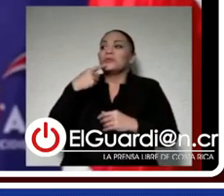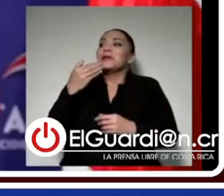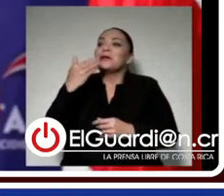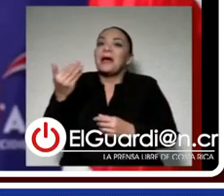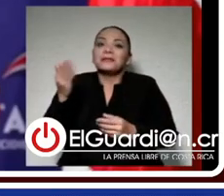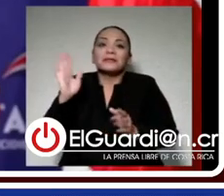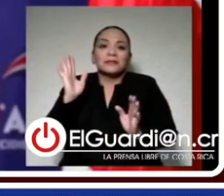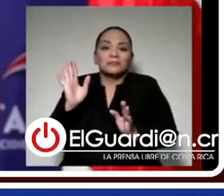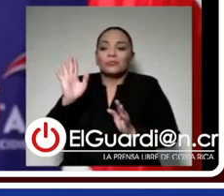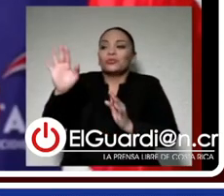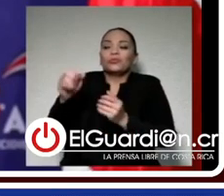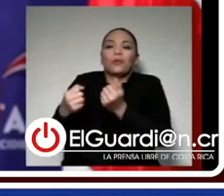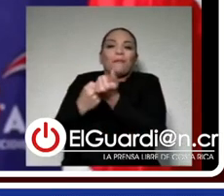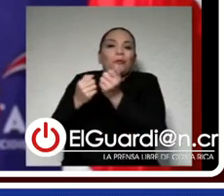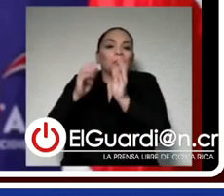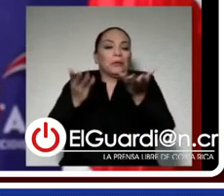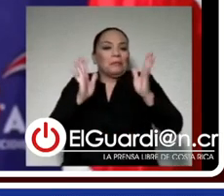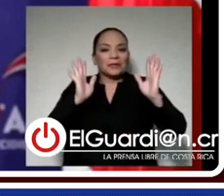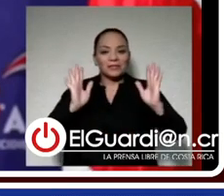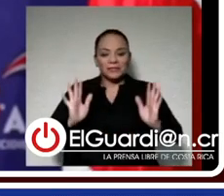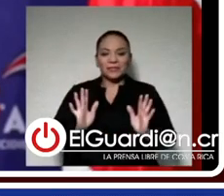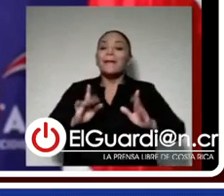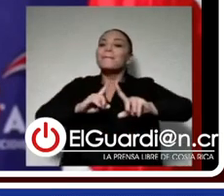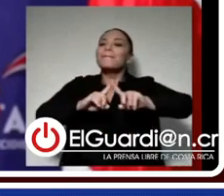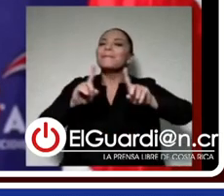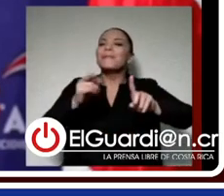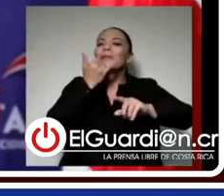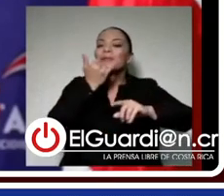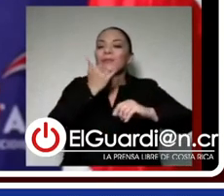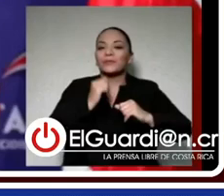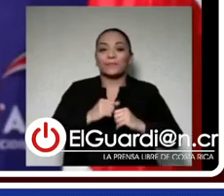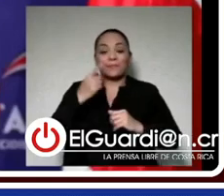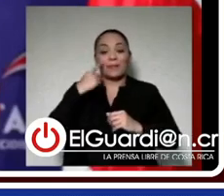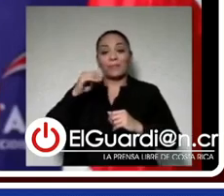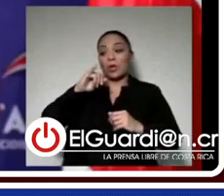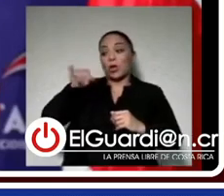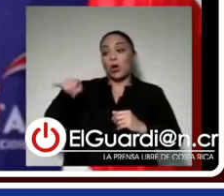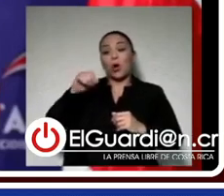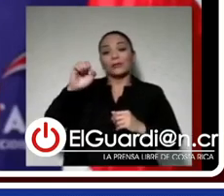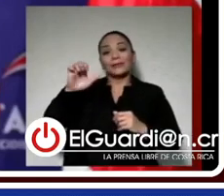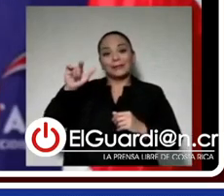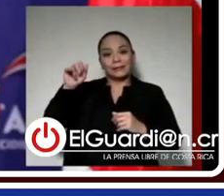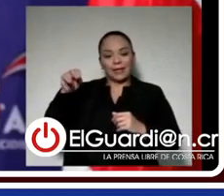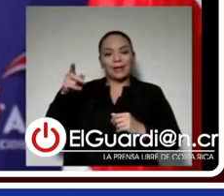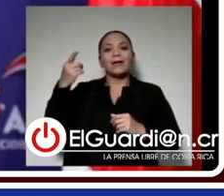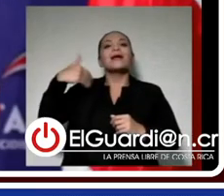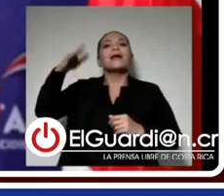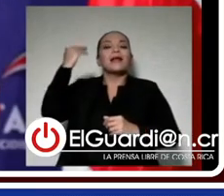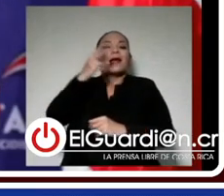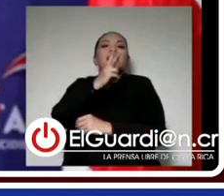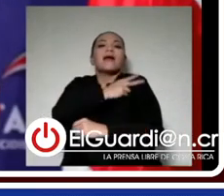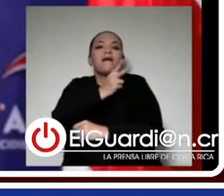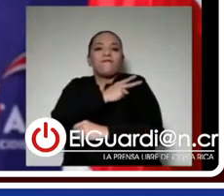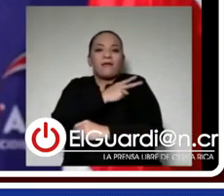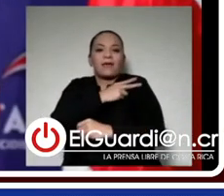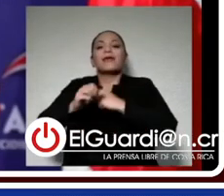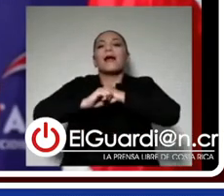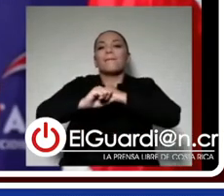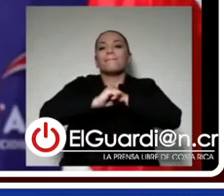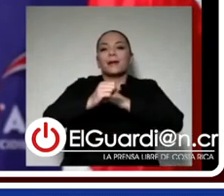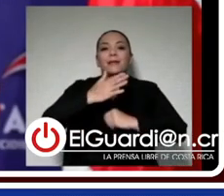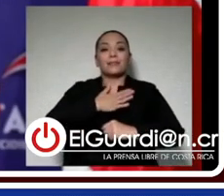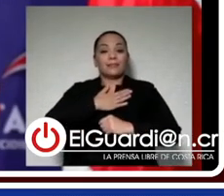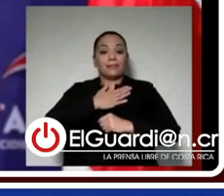para acordarme. Y resulta que este doña Jocelyn era la jefa de campaña de mi campaña